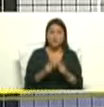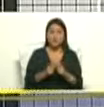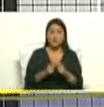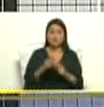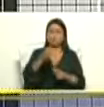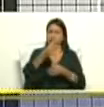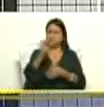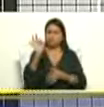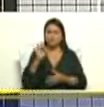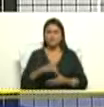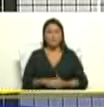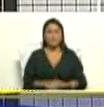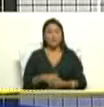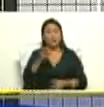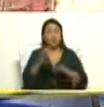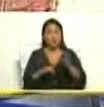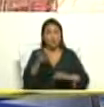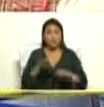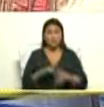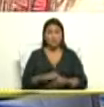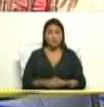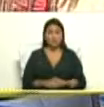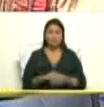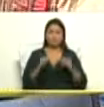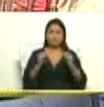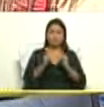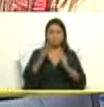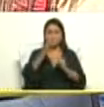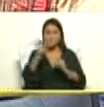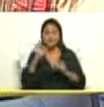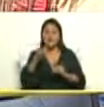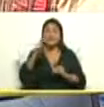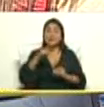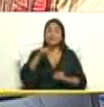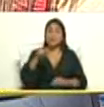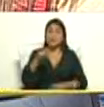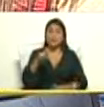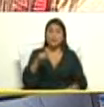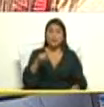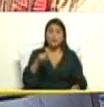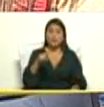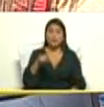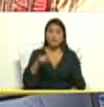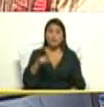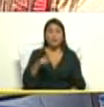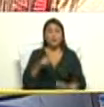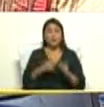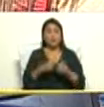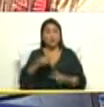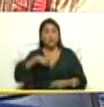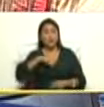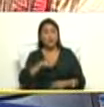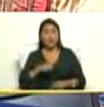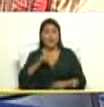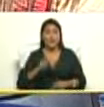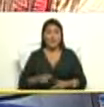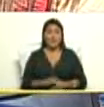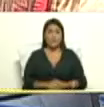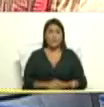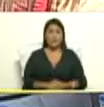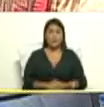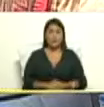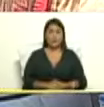apropiado justo correcto necesario y nosotros tenemos que ser fuerza